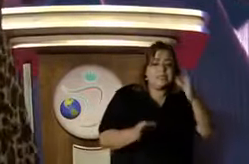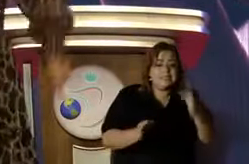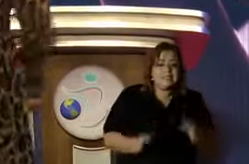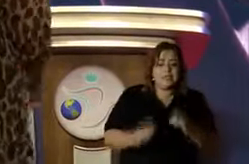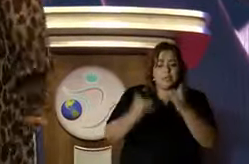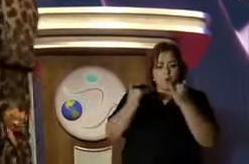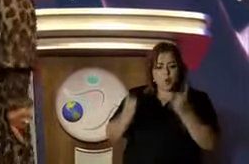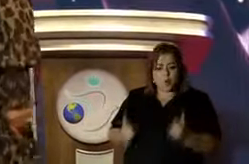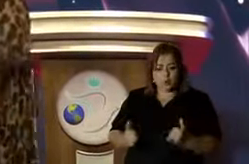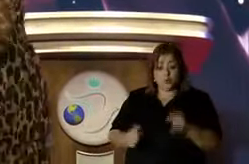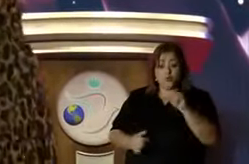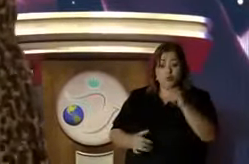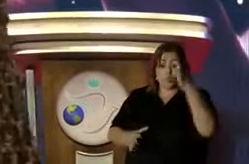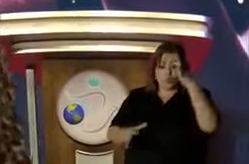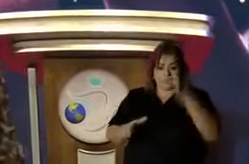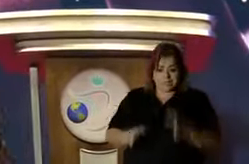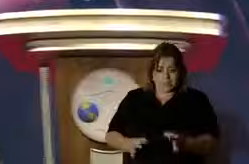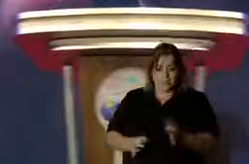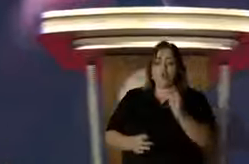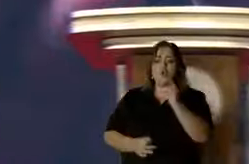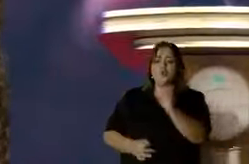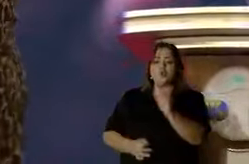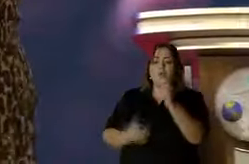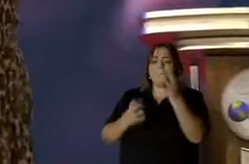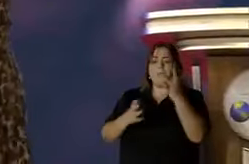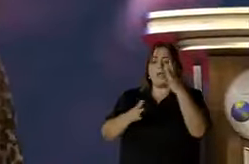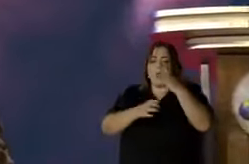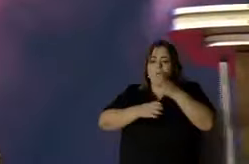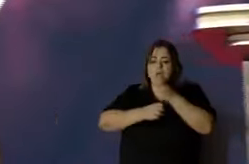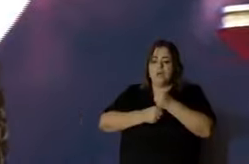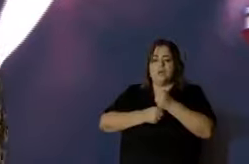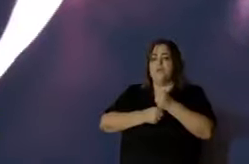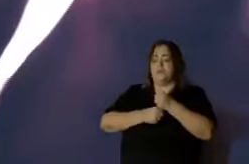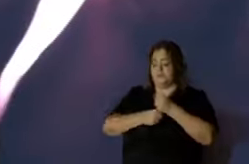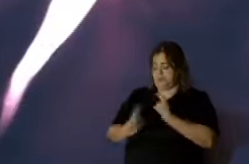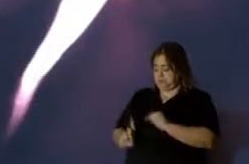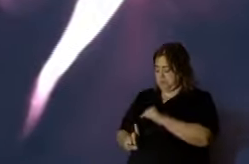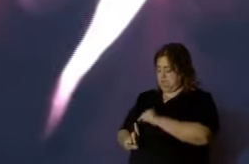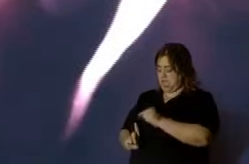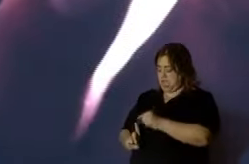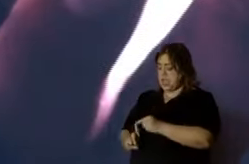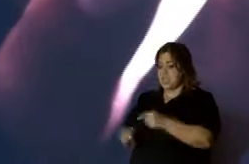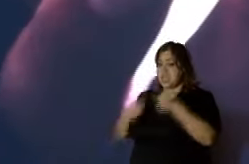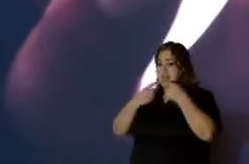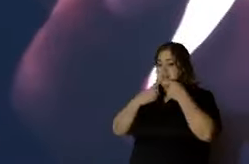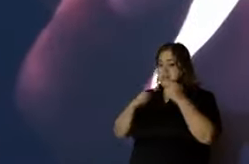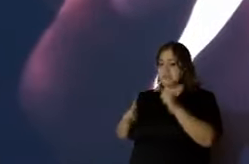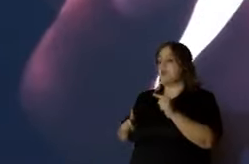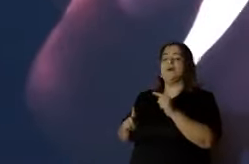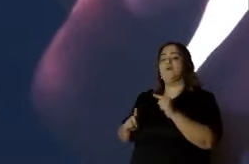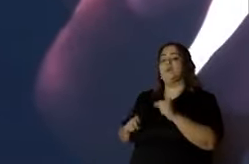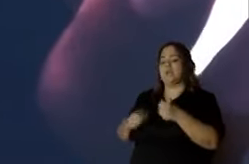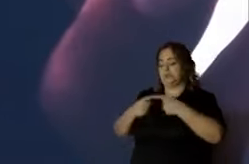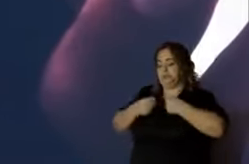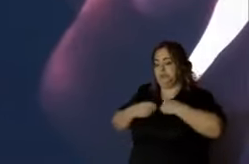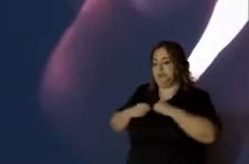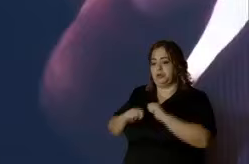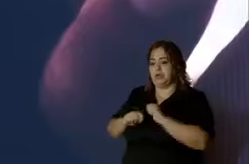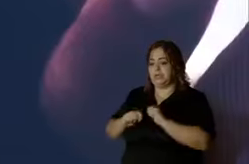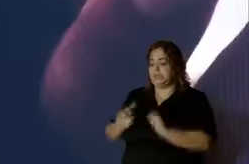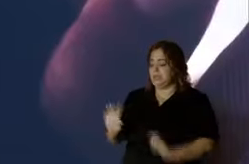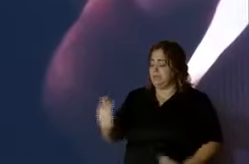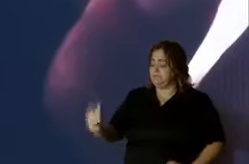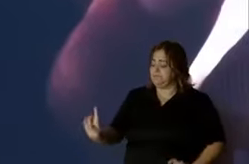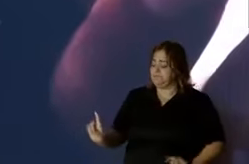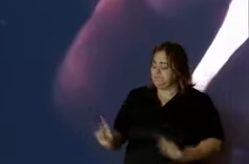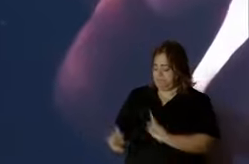que tú vas a recibir. Por eso ella creyó y ella declaró y ella se movió, y dice que cuando tocó el borde